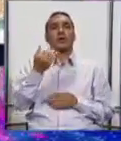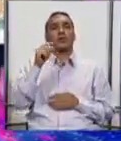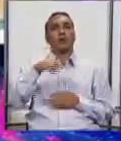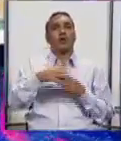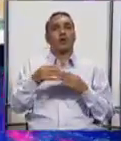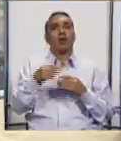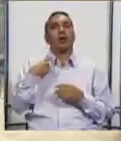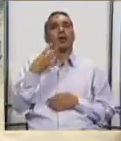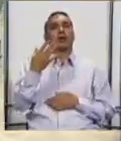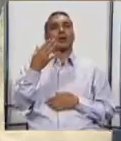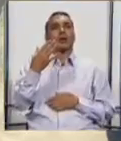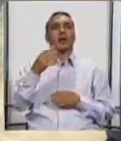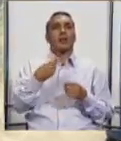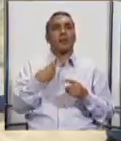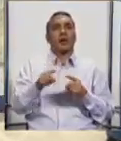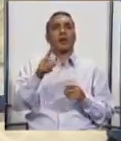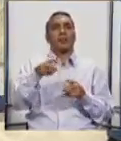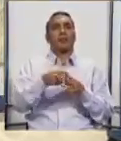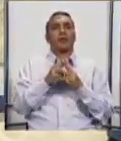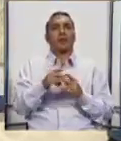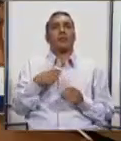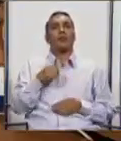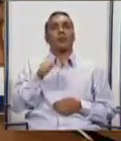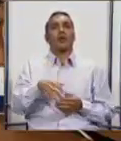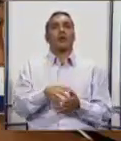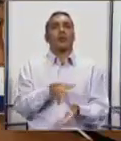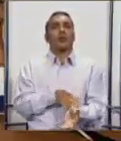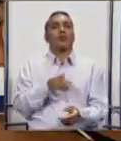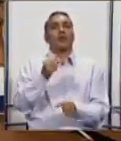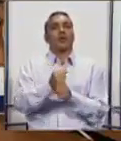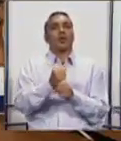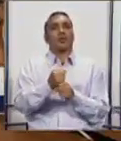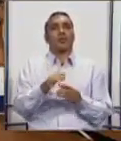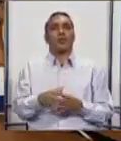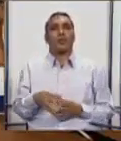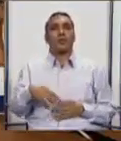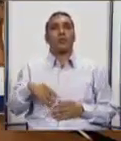2 años de gracia, comprenderán este programa Plan Trabajo. Cabe mencionar que no